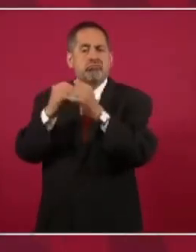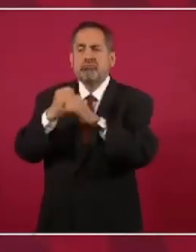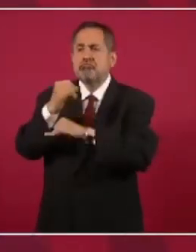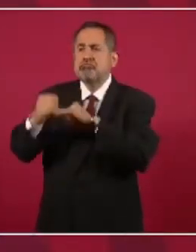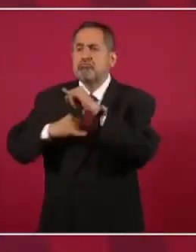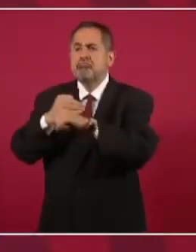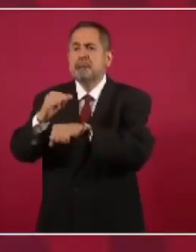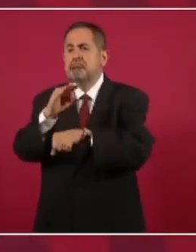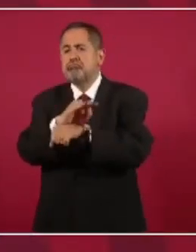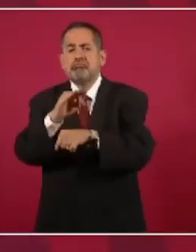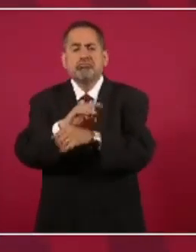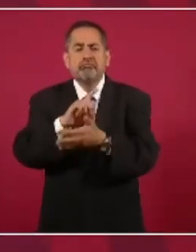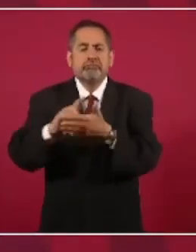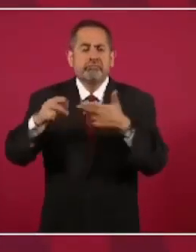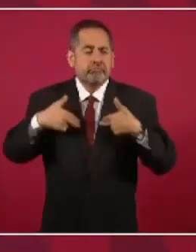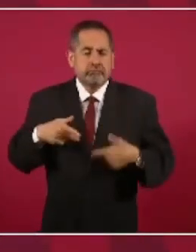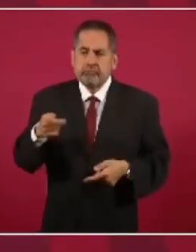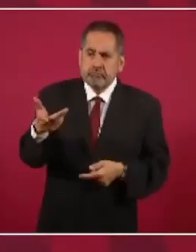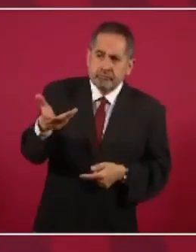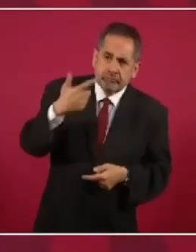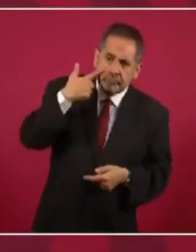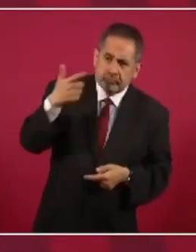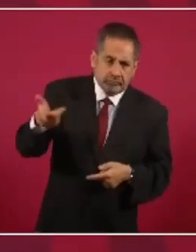defensoras de derechos humanos?